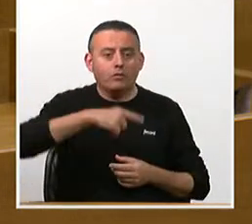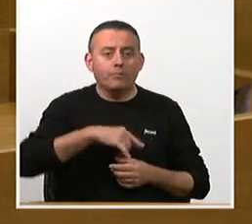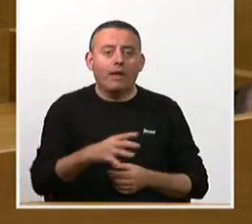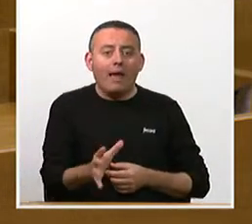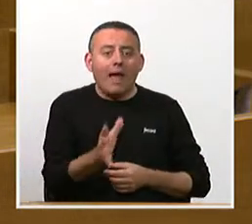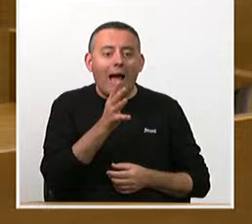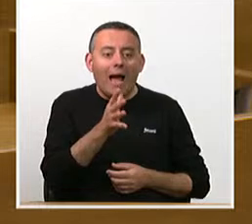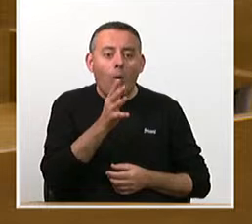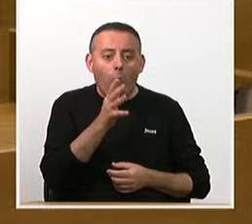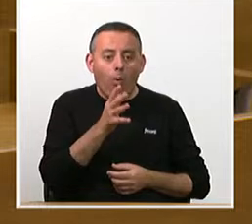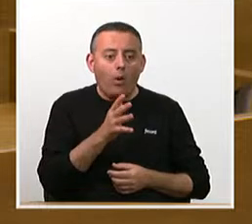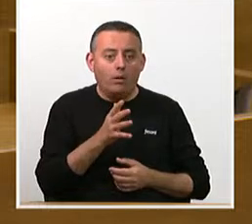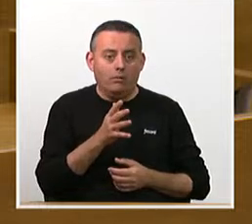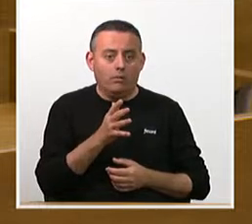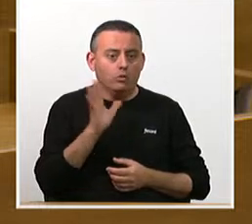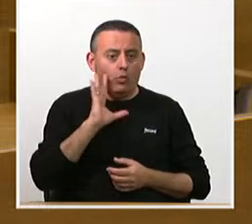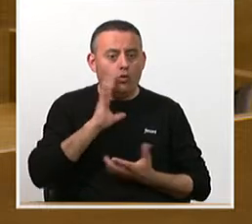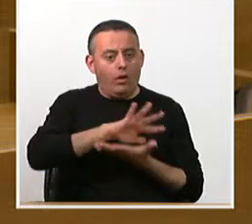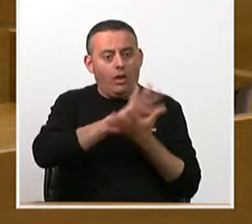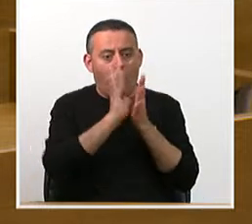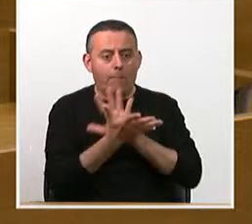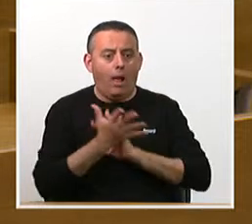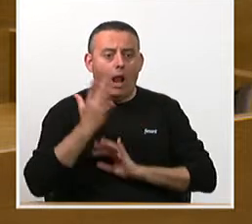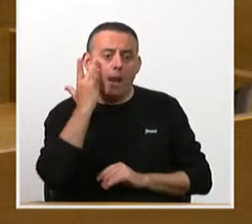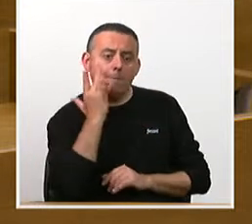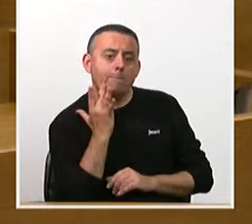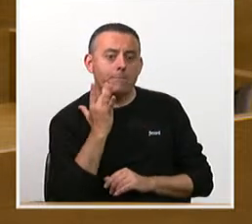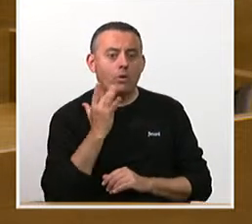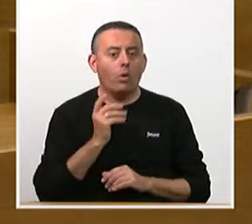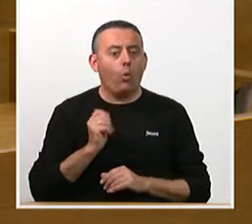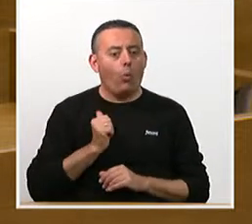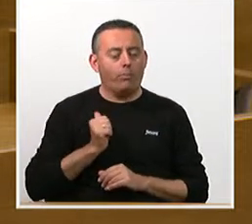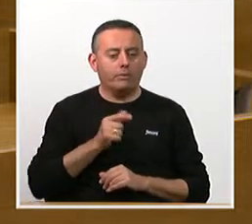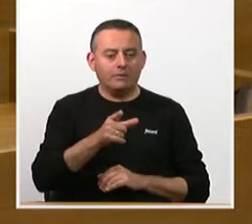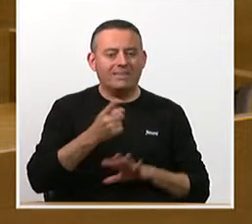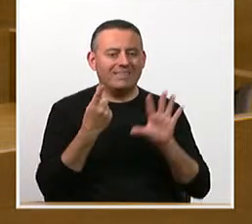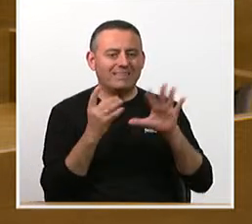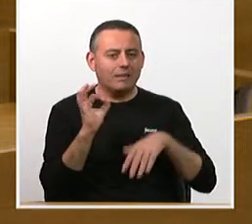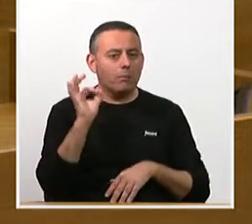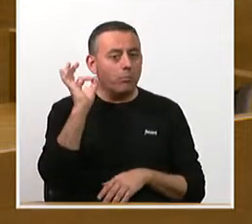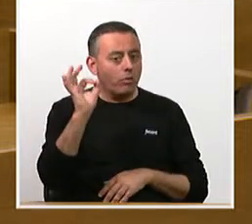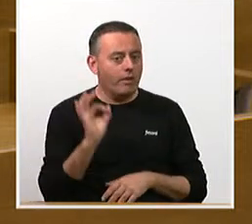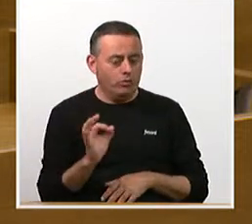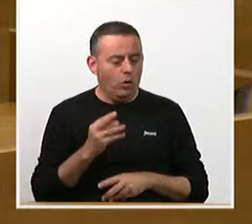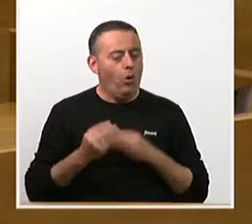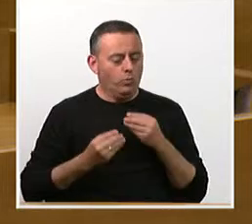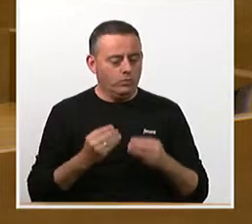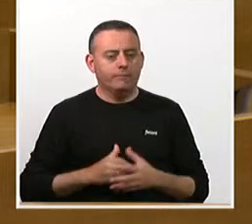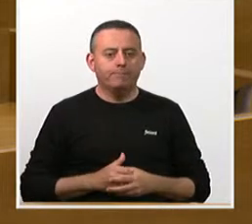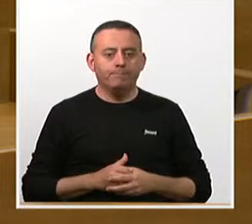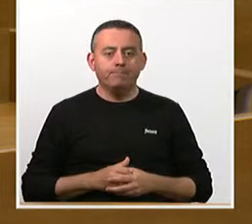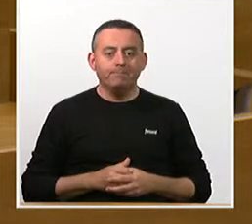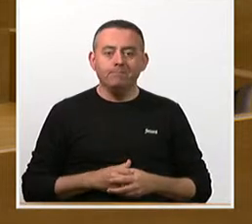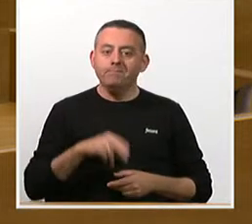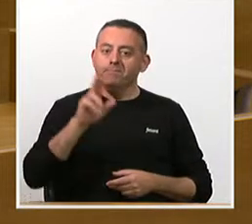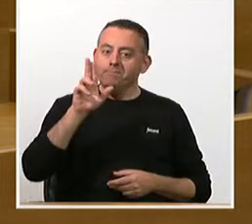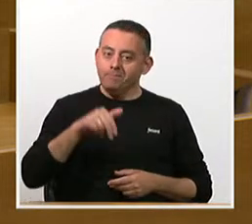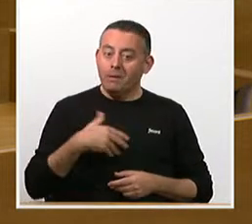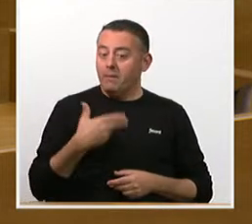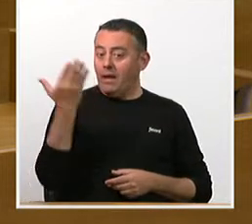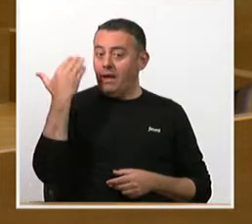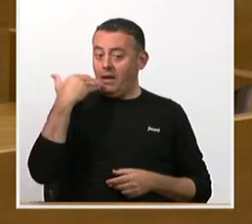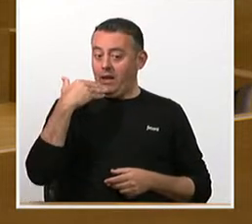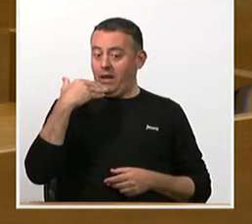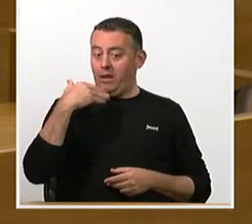depurada y por supuesto recordar algunos deberes pendientes muchos por parte del gobierno de